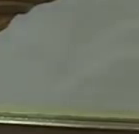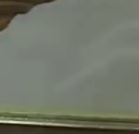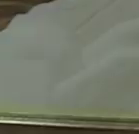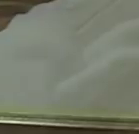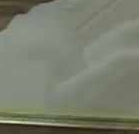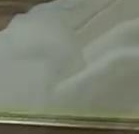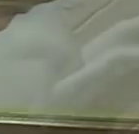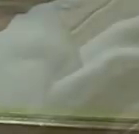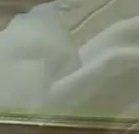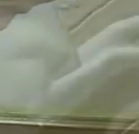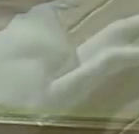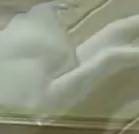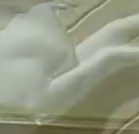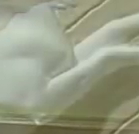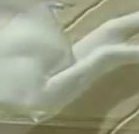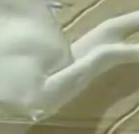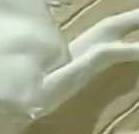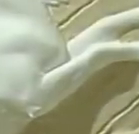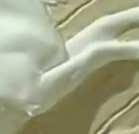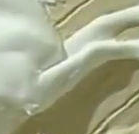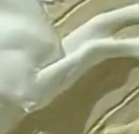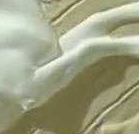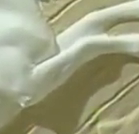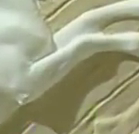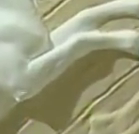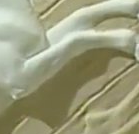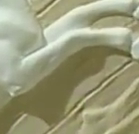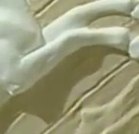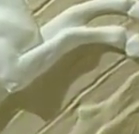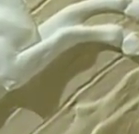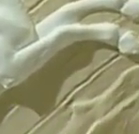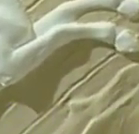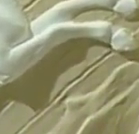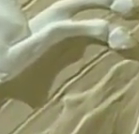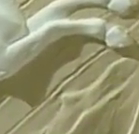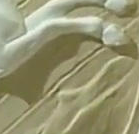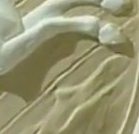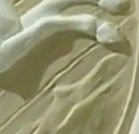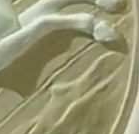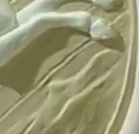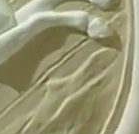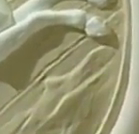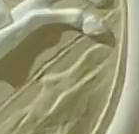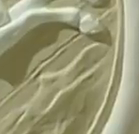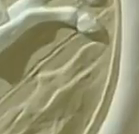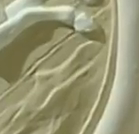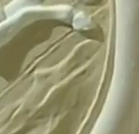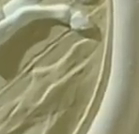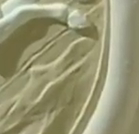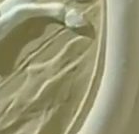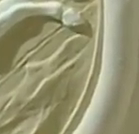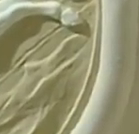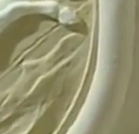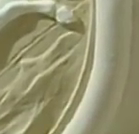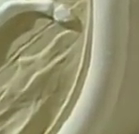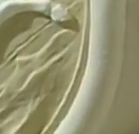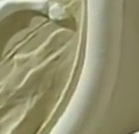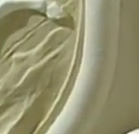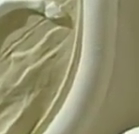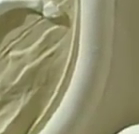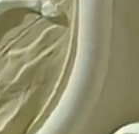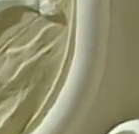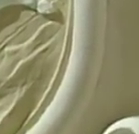@ntv_venezuela, posicionando la etiqueta Señal del Pueblo Legislador. Próxima convocatoria el jueves, que aún no se ha definido la hora por parte de la Asamblea